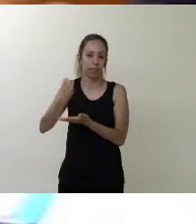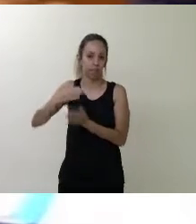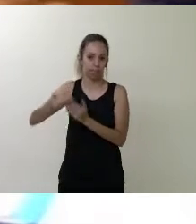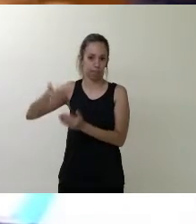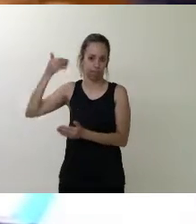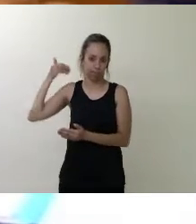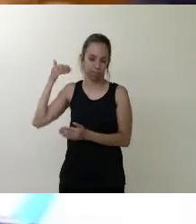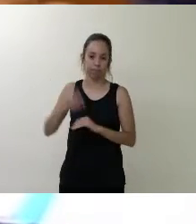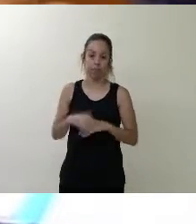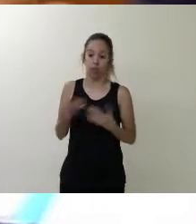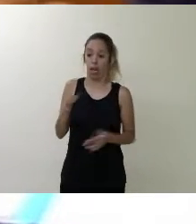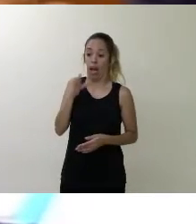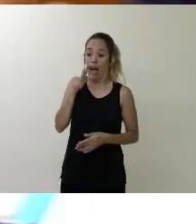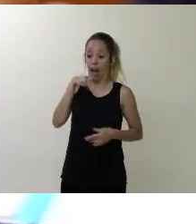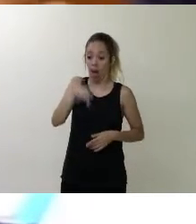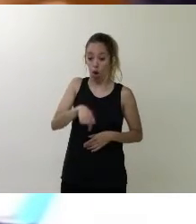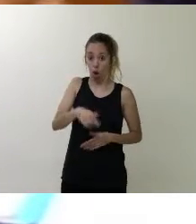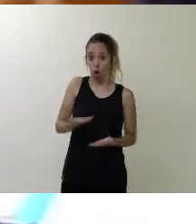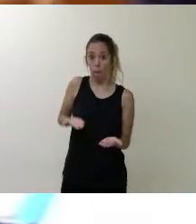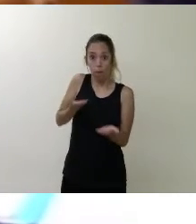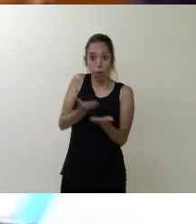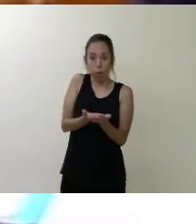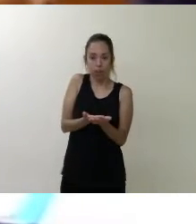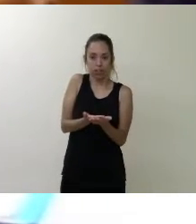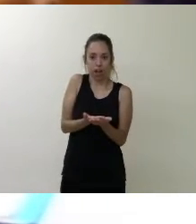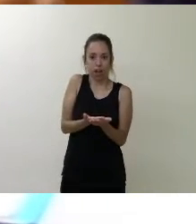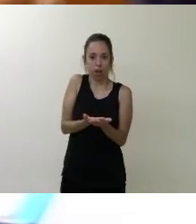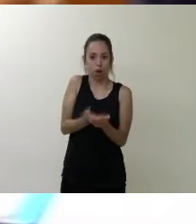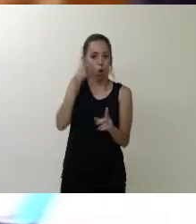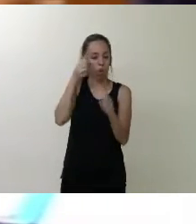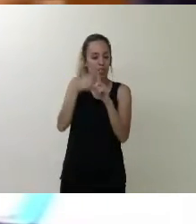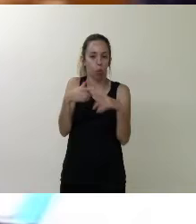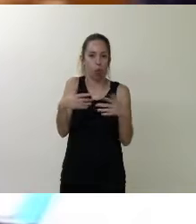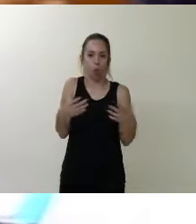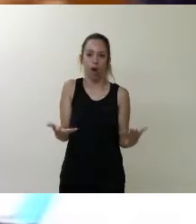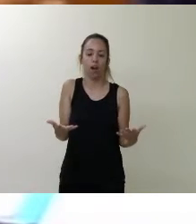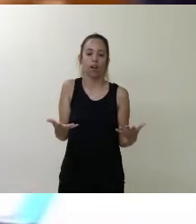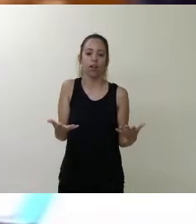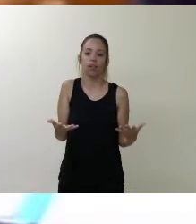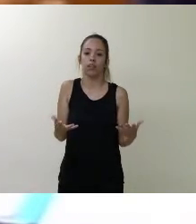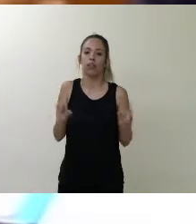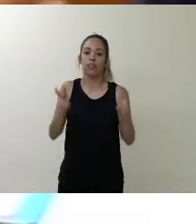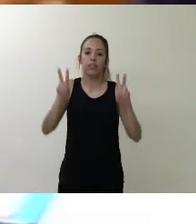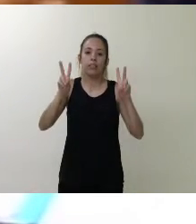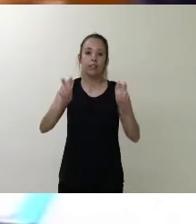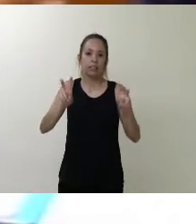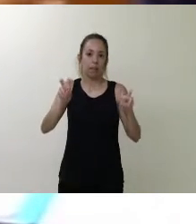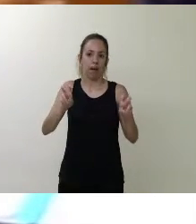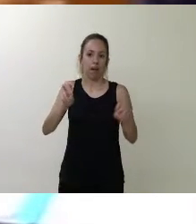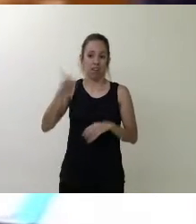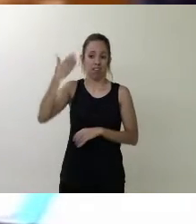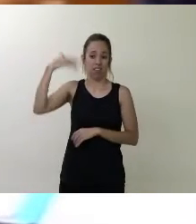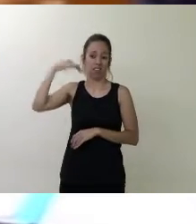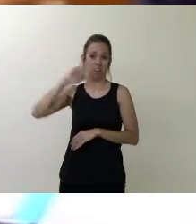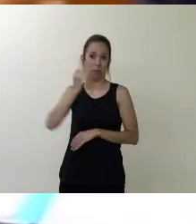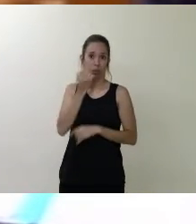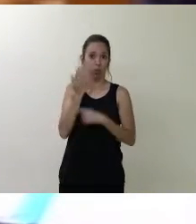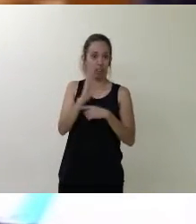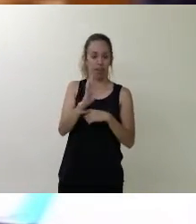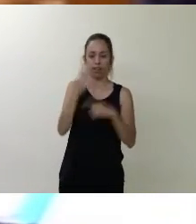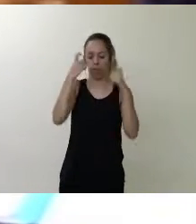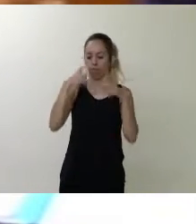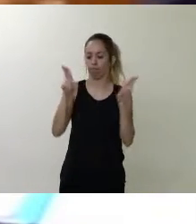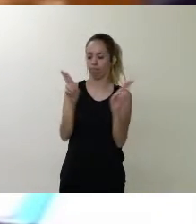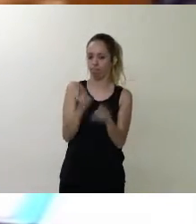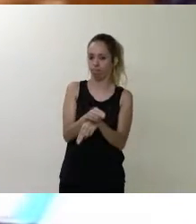la propuesta que se trae hoy aquí era, lógicamente, desestimar la reclamación presentada y que queden definitivamente